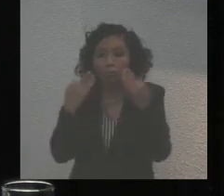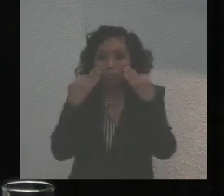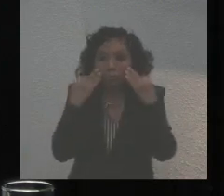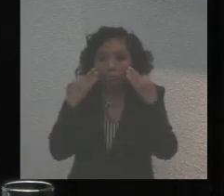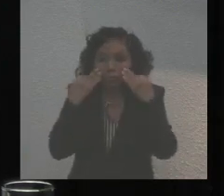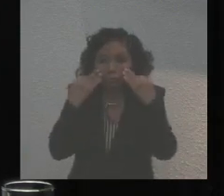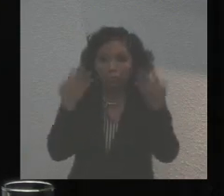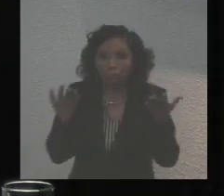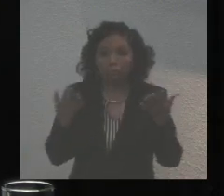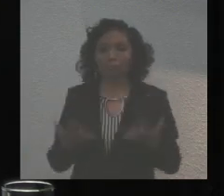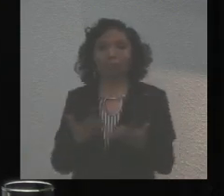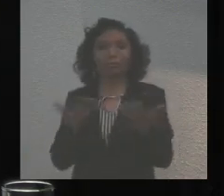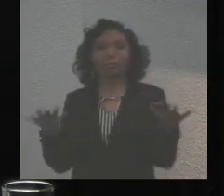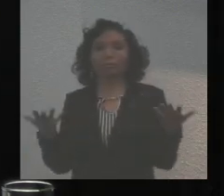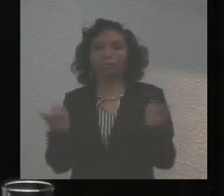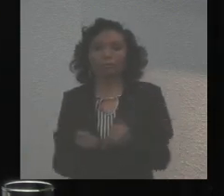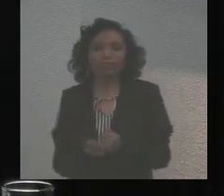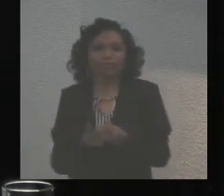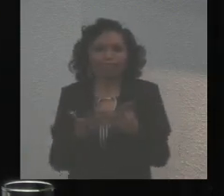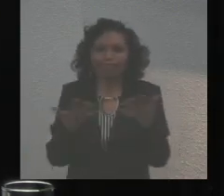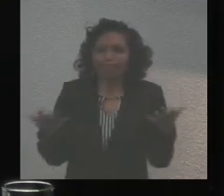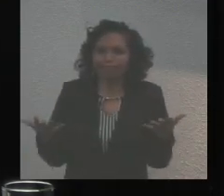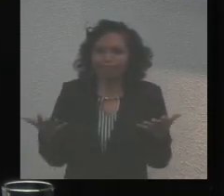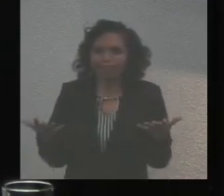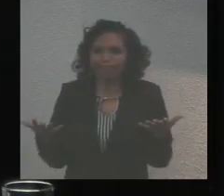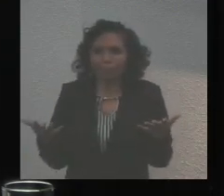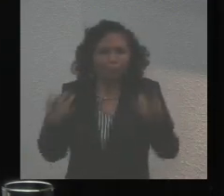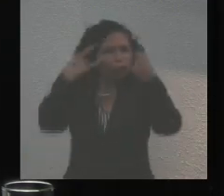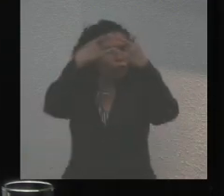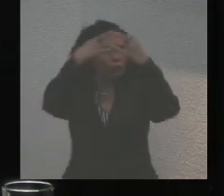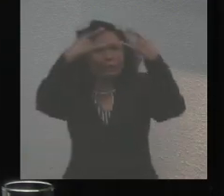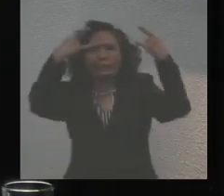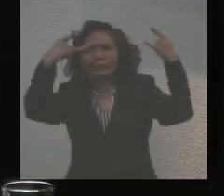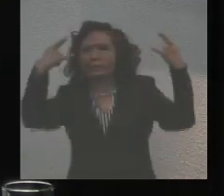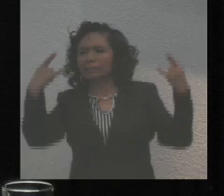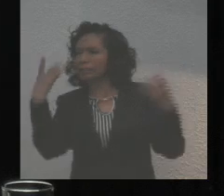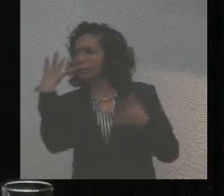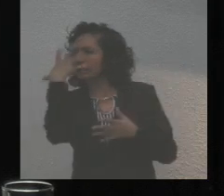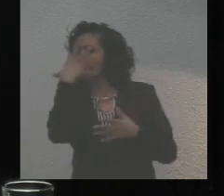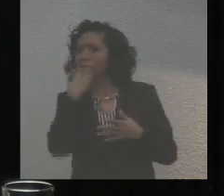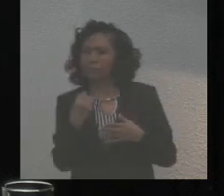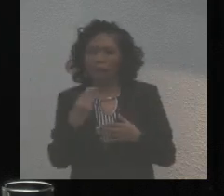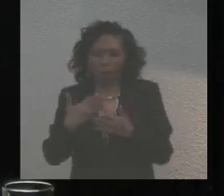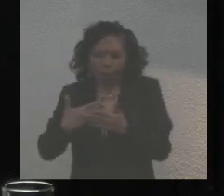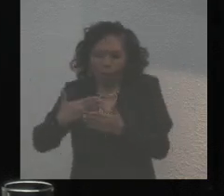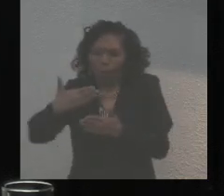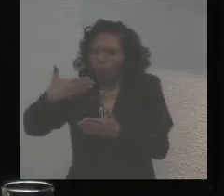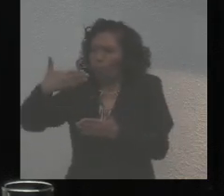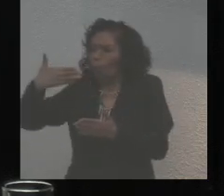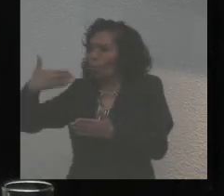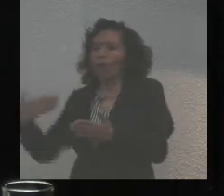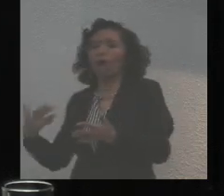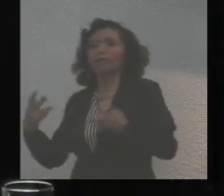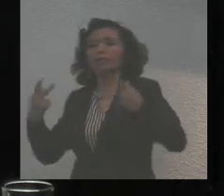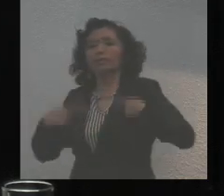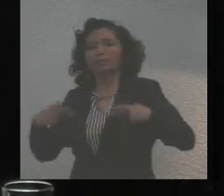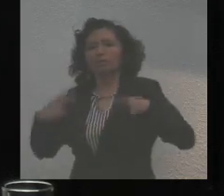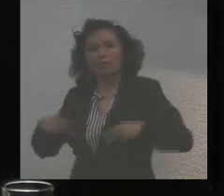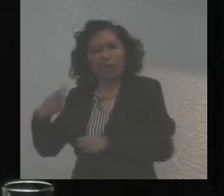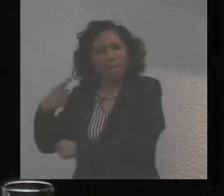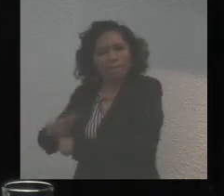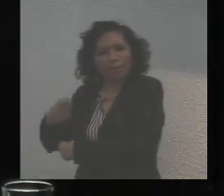lo repito, de una gran, grandísima historia que transita desde los primeros pobladores hasta